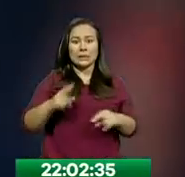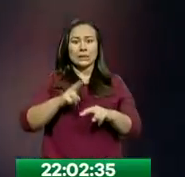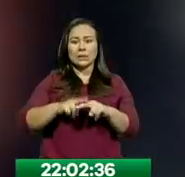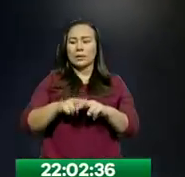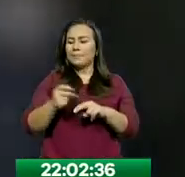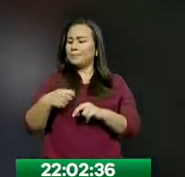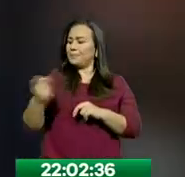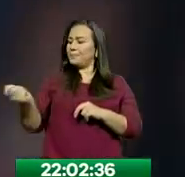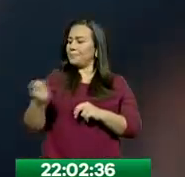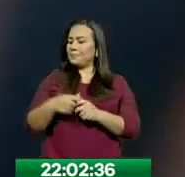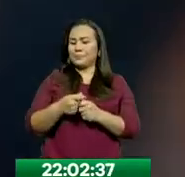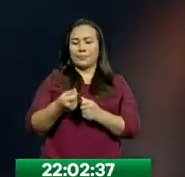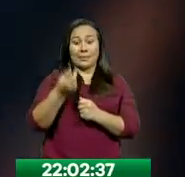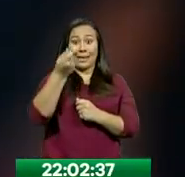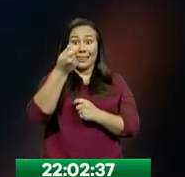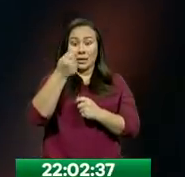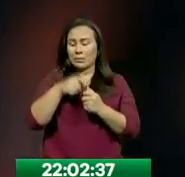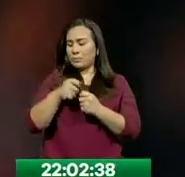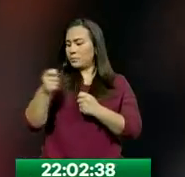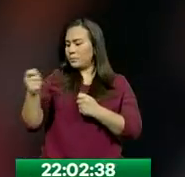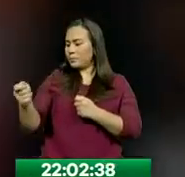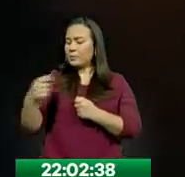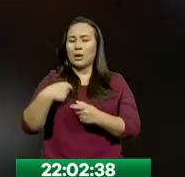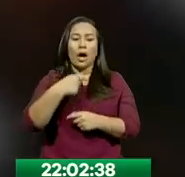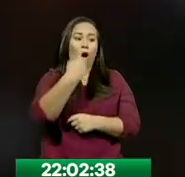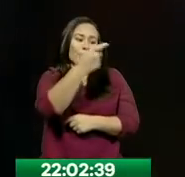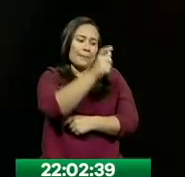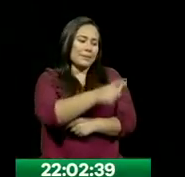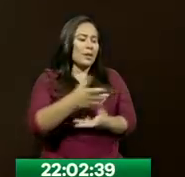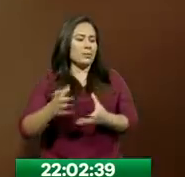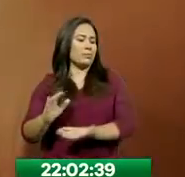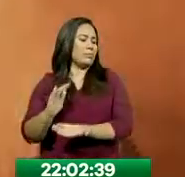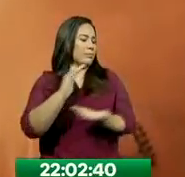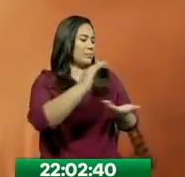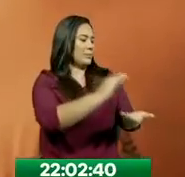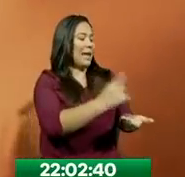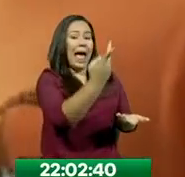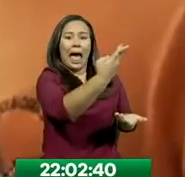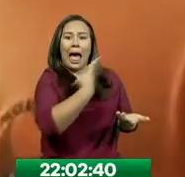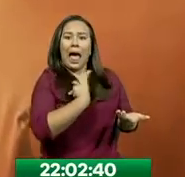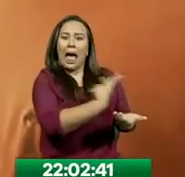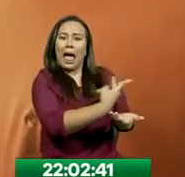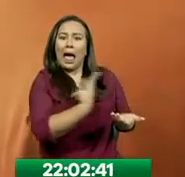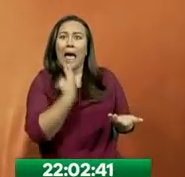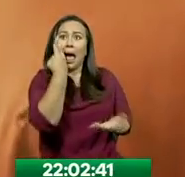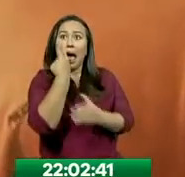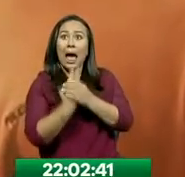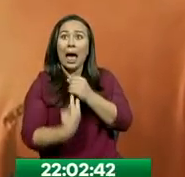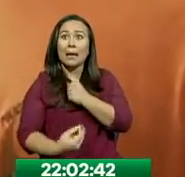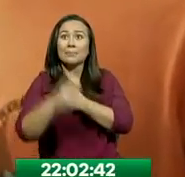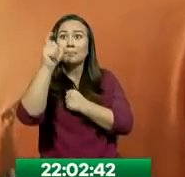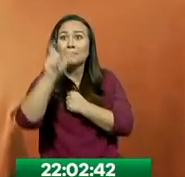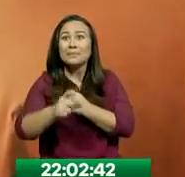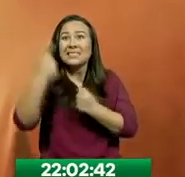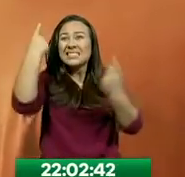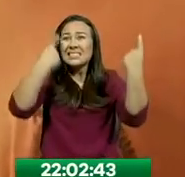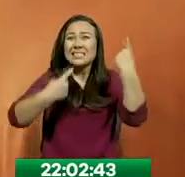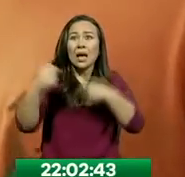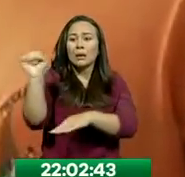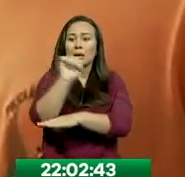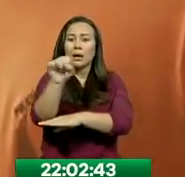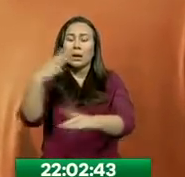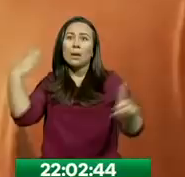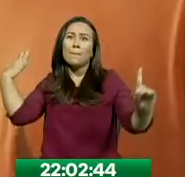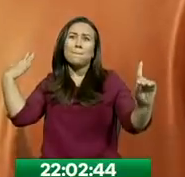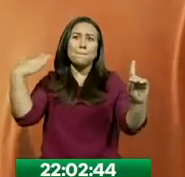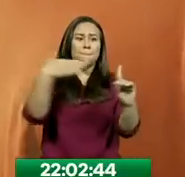que justamente retiraba el dinero recaudado durante la jornada. Sí, la primera caseta, ya vino allá para acá y la chica cogió y después